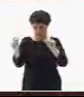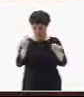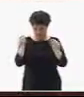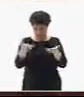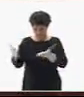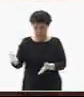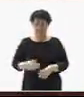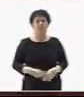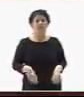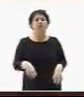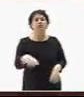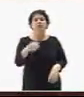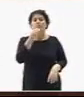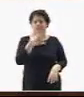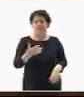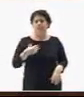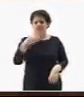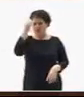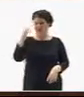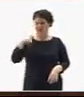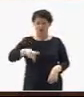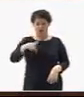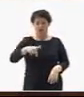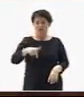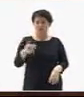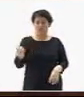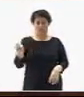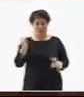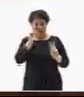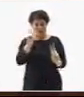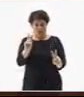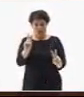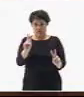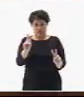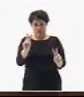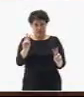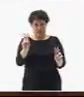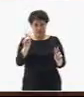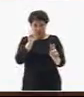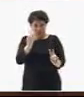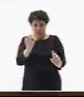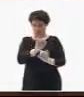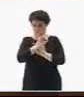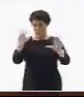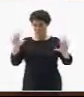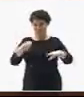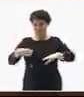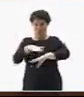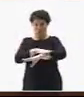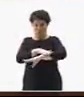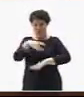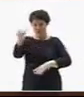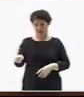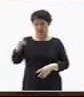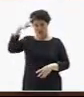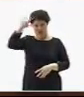Creo que hoy se ha escenificado claramente que el gobierno del señor Clavijo y su